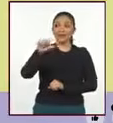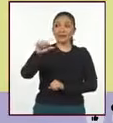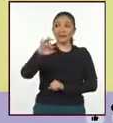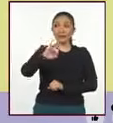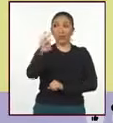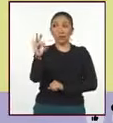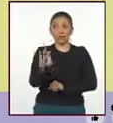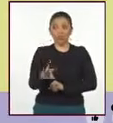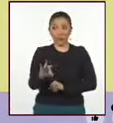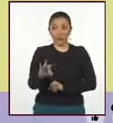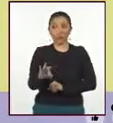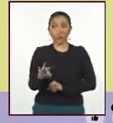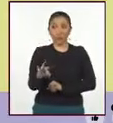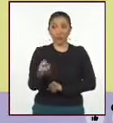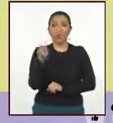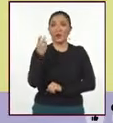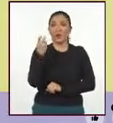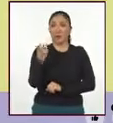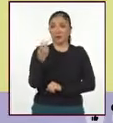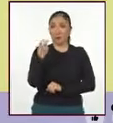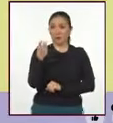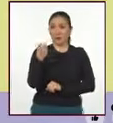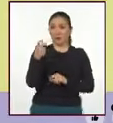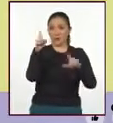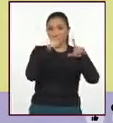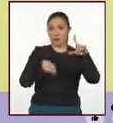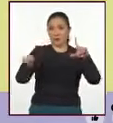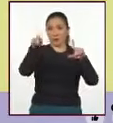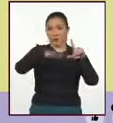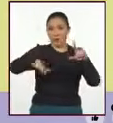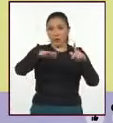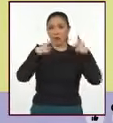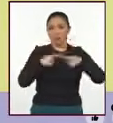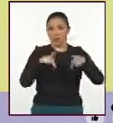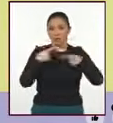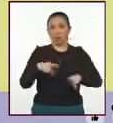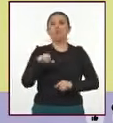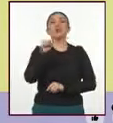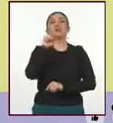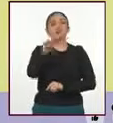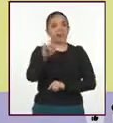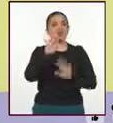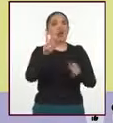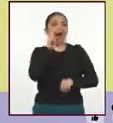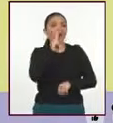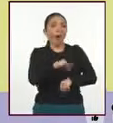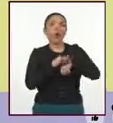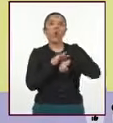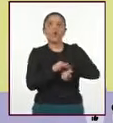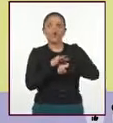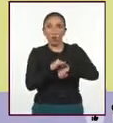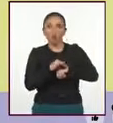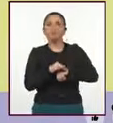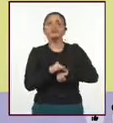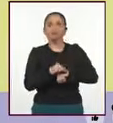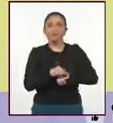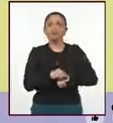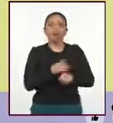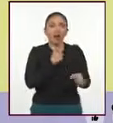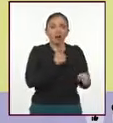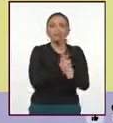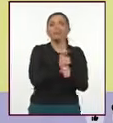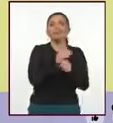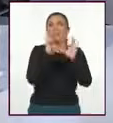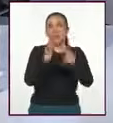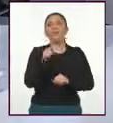16% de nuestro público sí le ha sucedido y por supuesto que se dieron cuenta. ¿Qué opina de